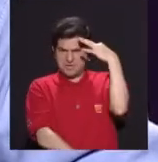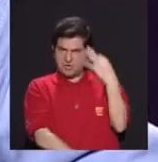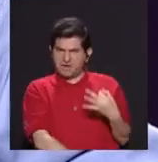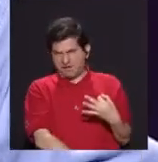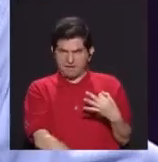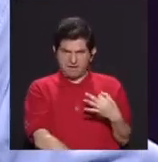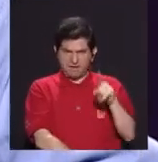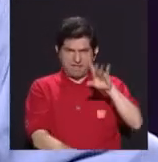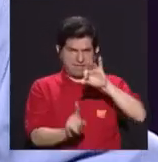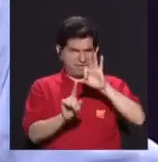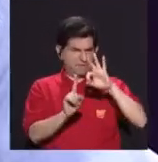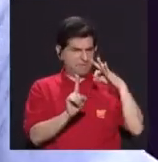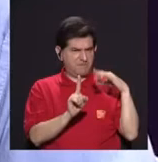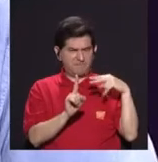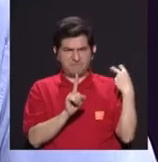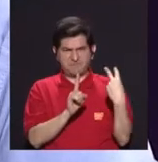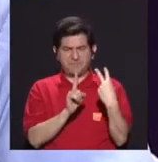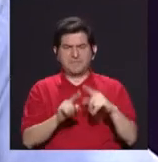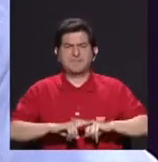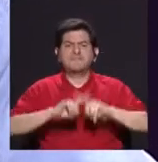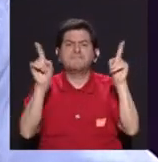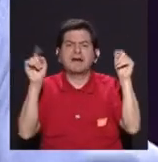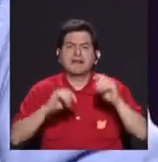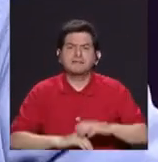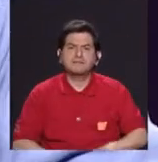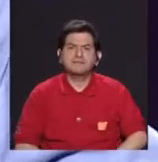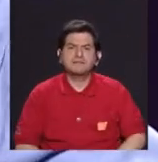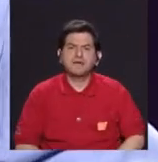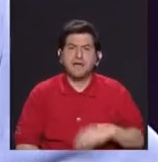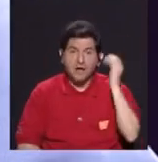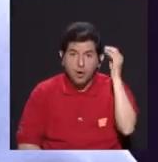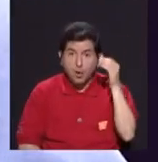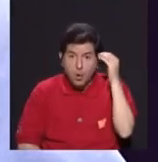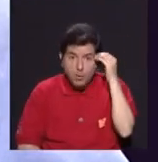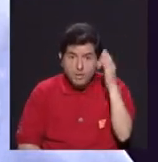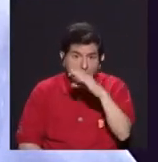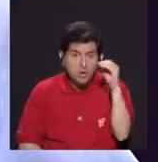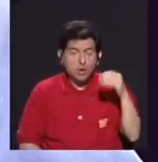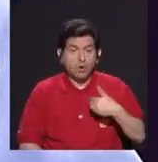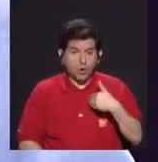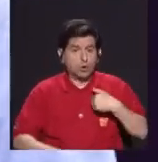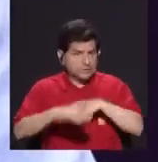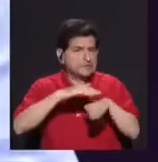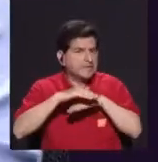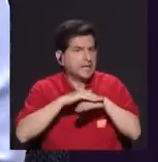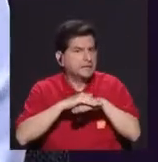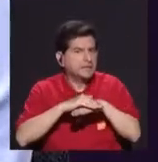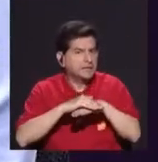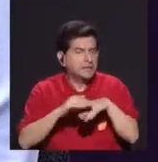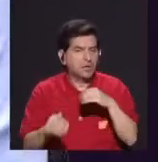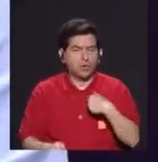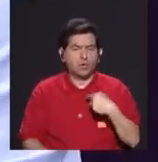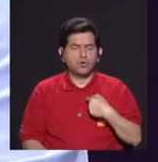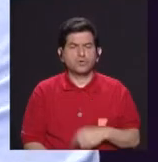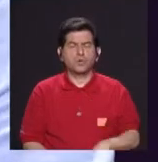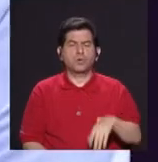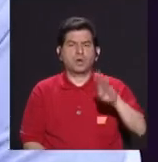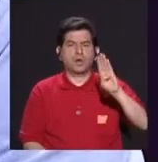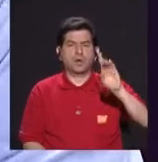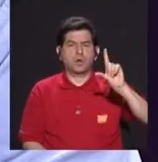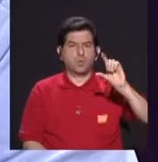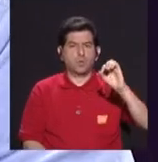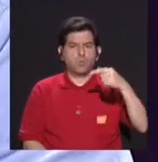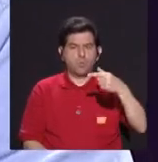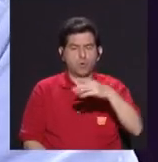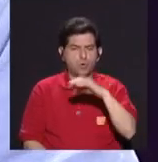de una manera diferente si es una opinión o si es algo fundamental o si voy a un blog o si voy a